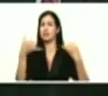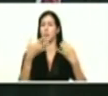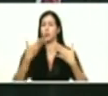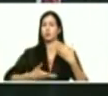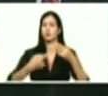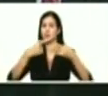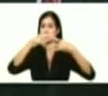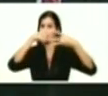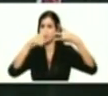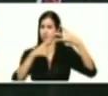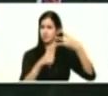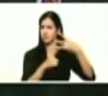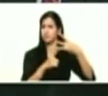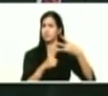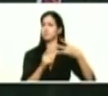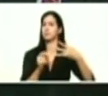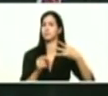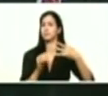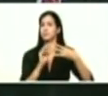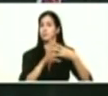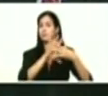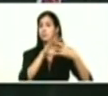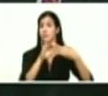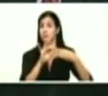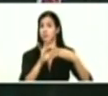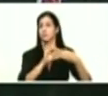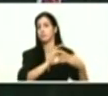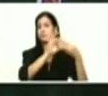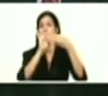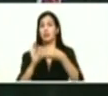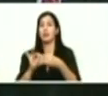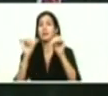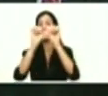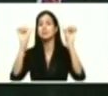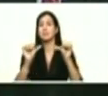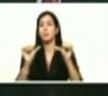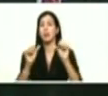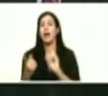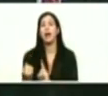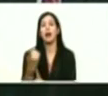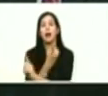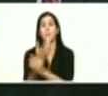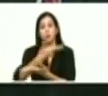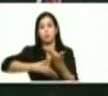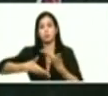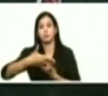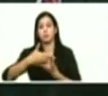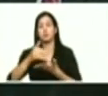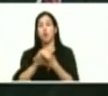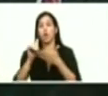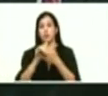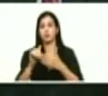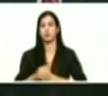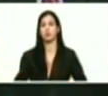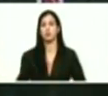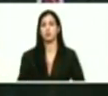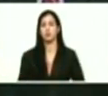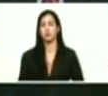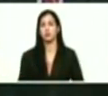aplicadas al tema cambiario el tema de las divisas ¿verdad?